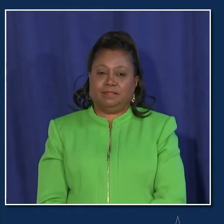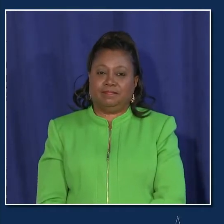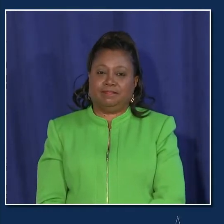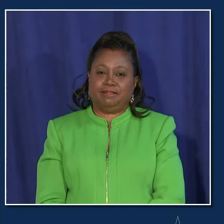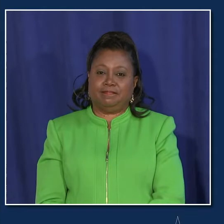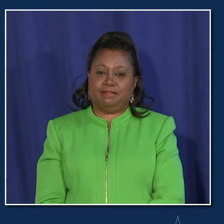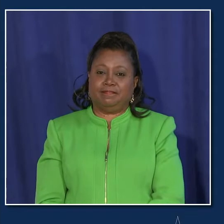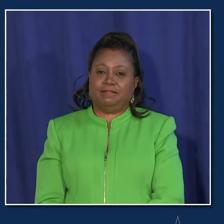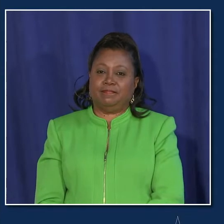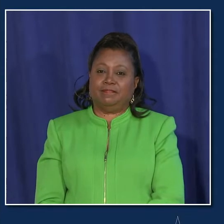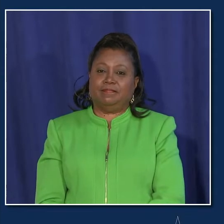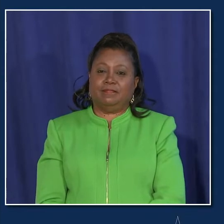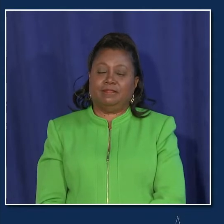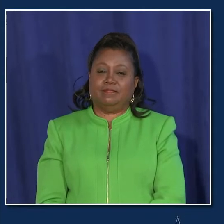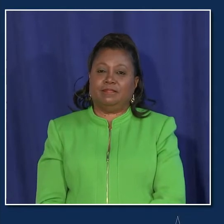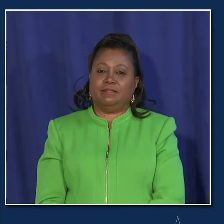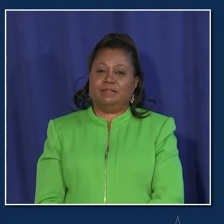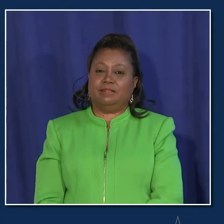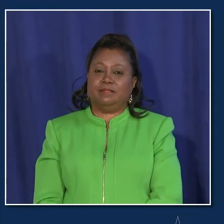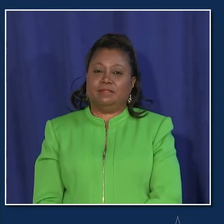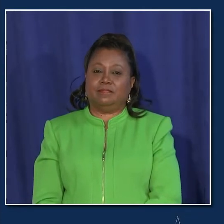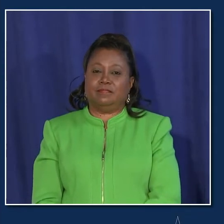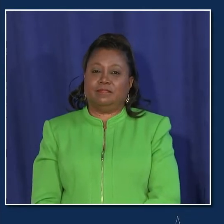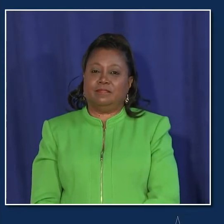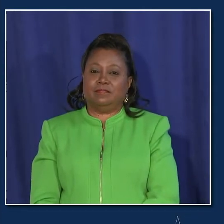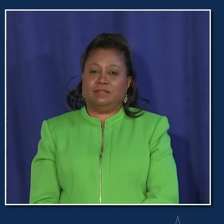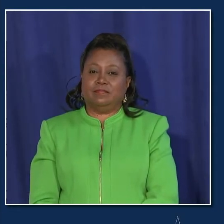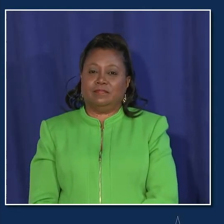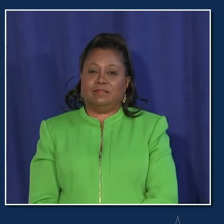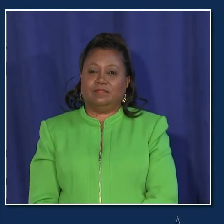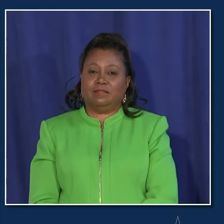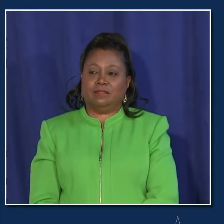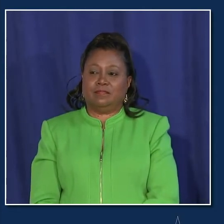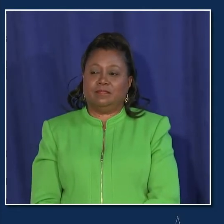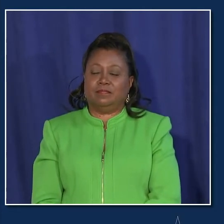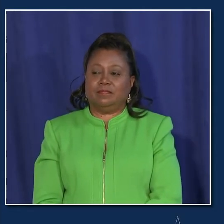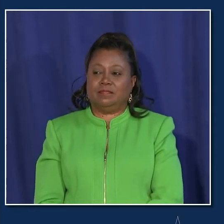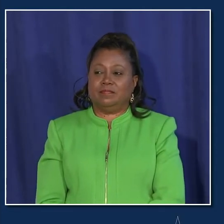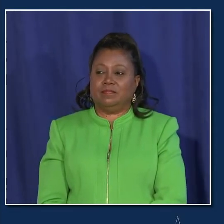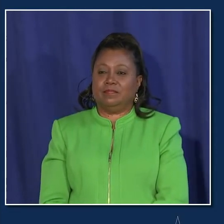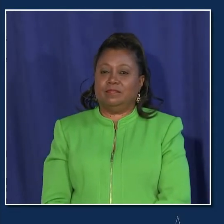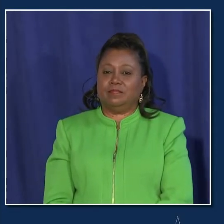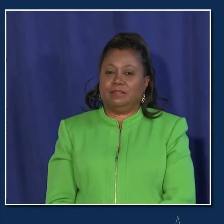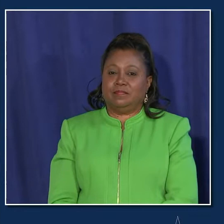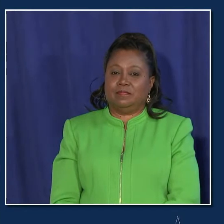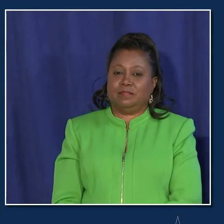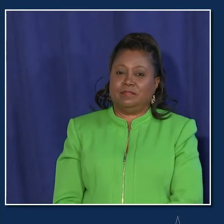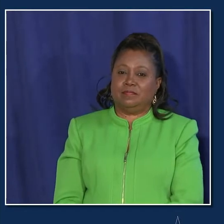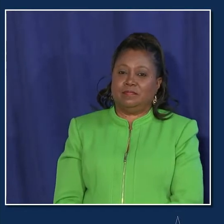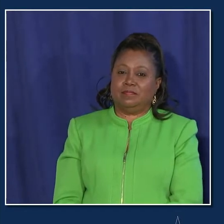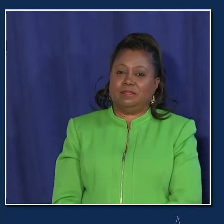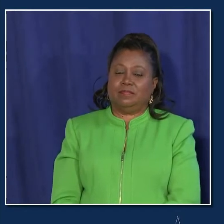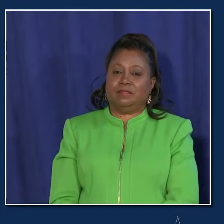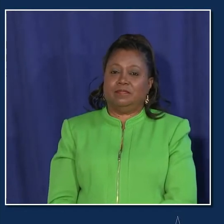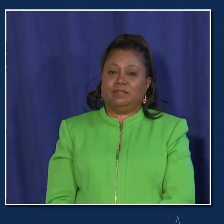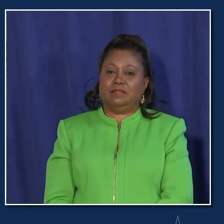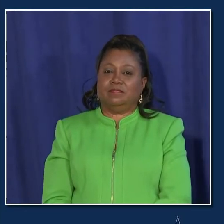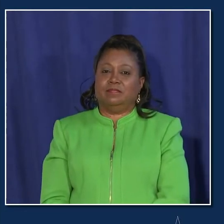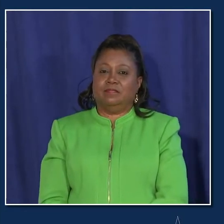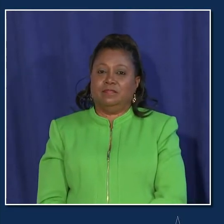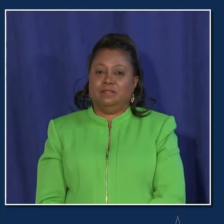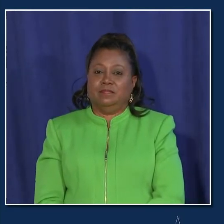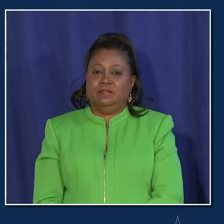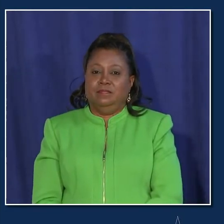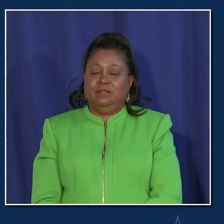vacunas. Y mucho menos poder imaginar que esas vacunas ya estaban en los centros de salud. o su farmacia comunitaria. Pero